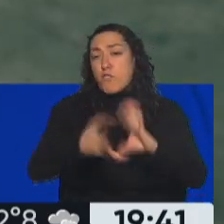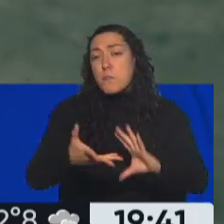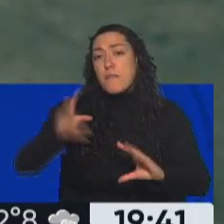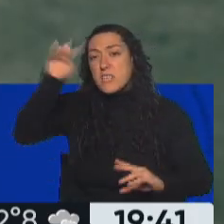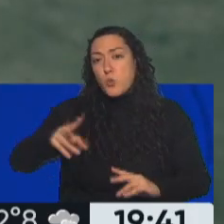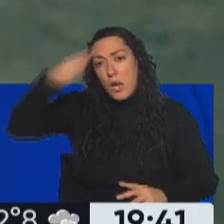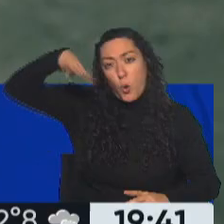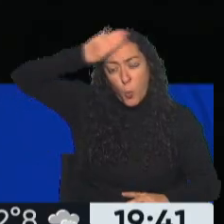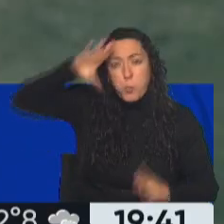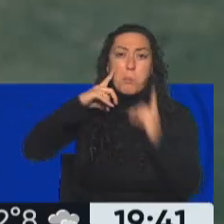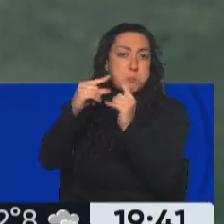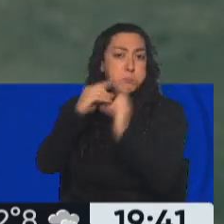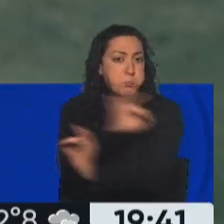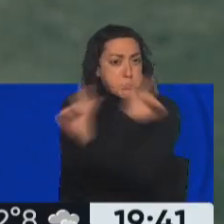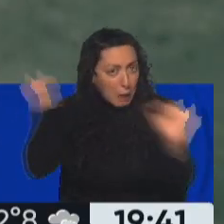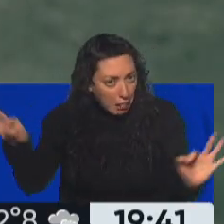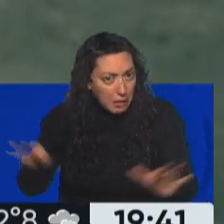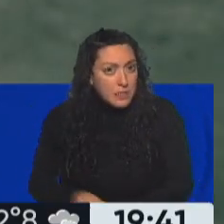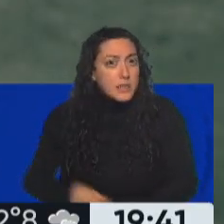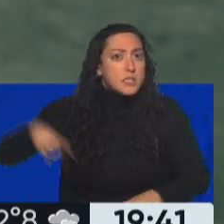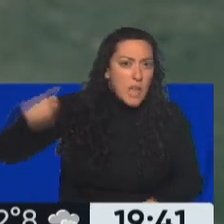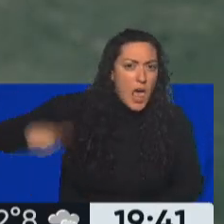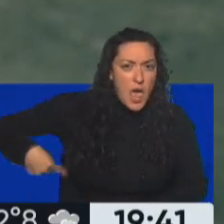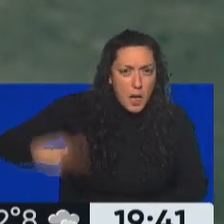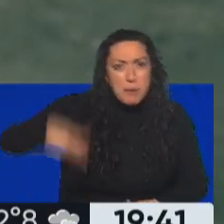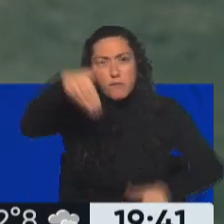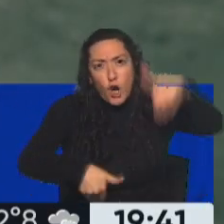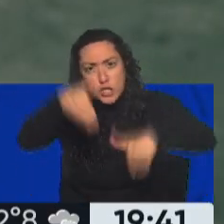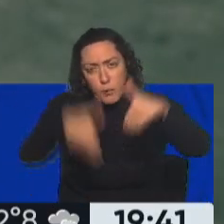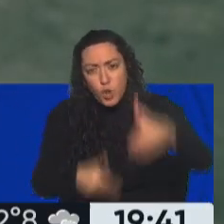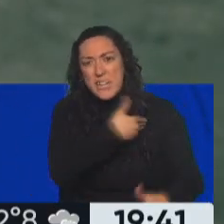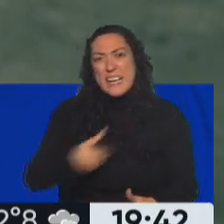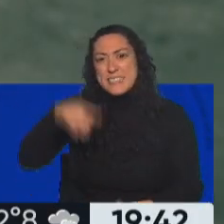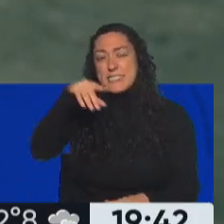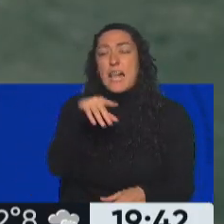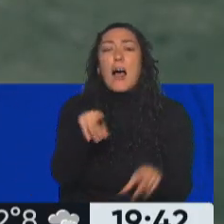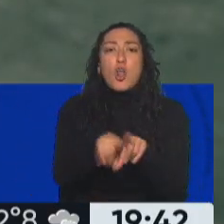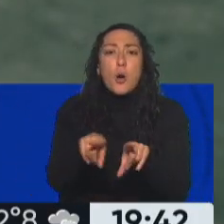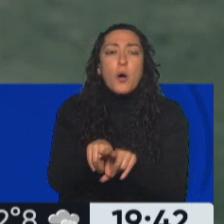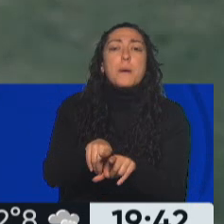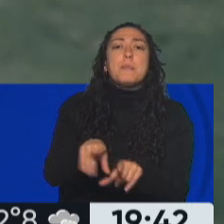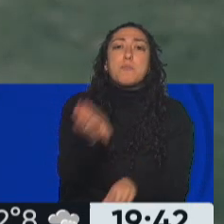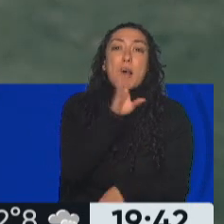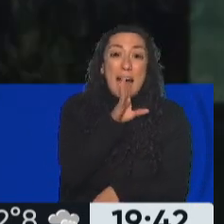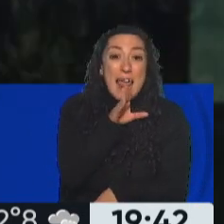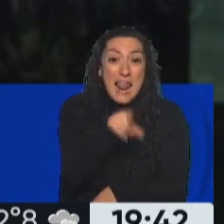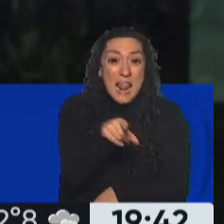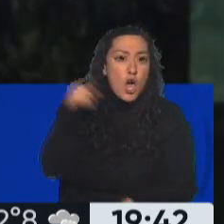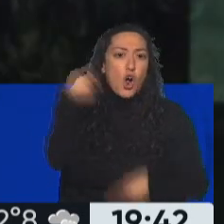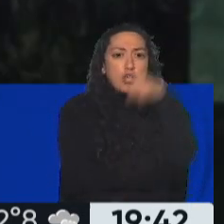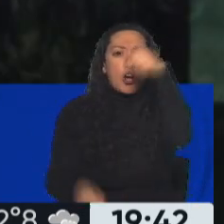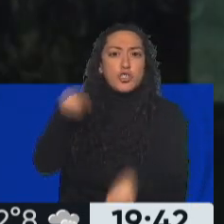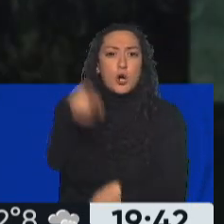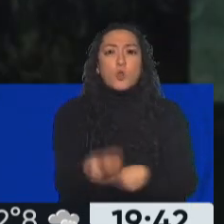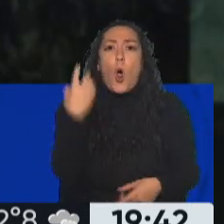más mínimo reproche. Sistemáticamente se ha votado en contra del Estado de Israel, que es el único país de Medio Oriente que